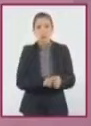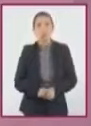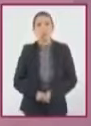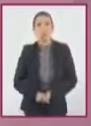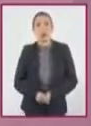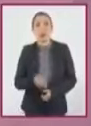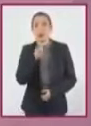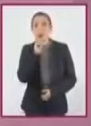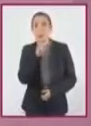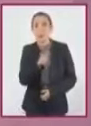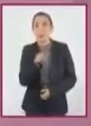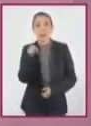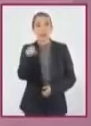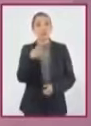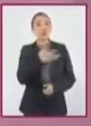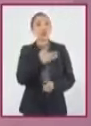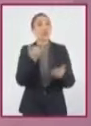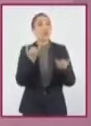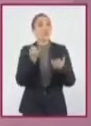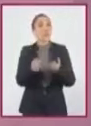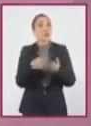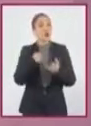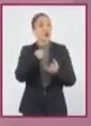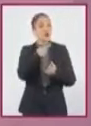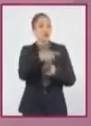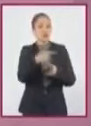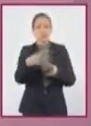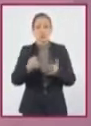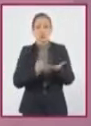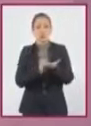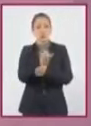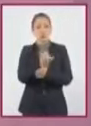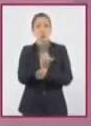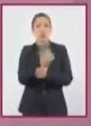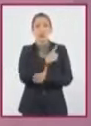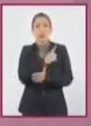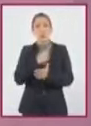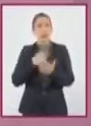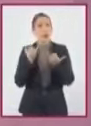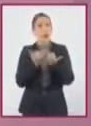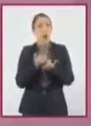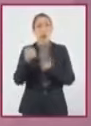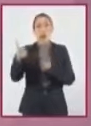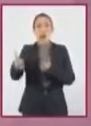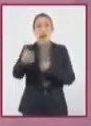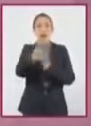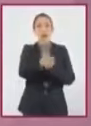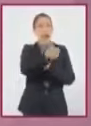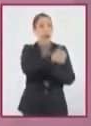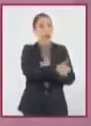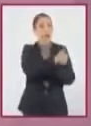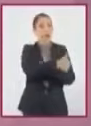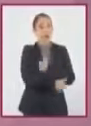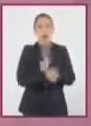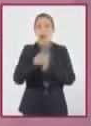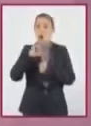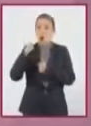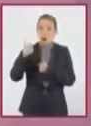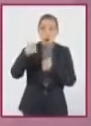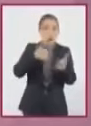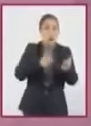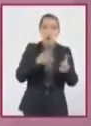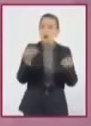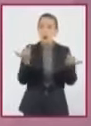las mismas facultades, deberían asimismo ser iguales cada una entre todas las